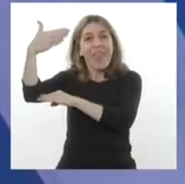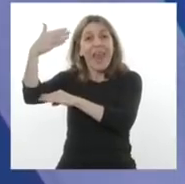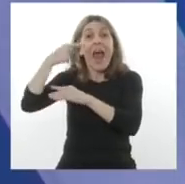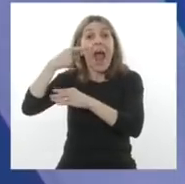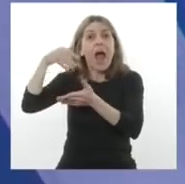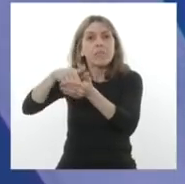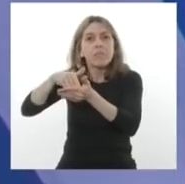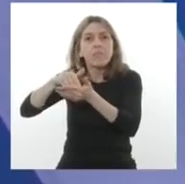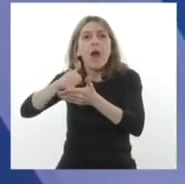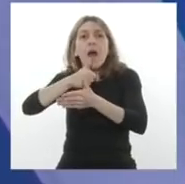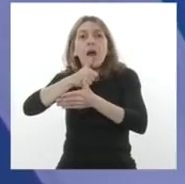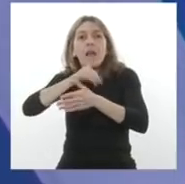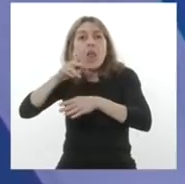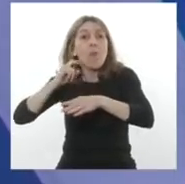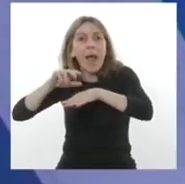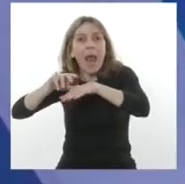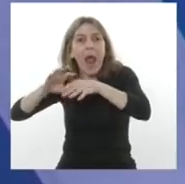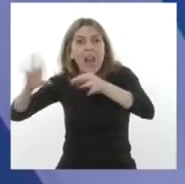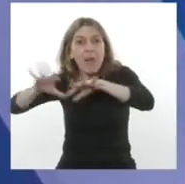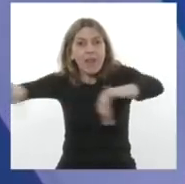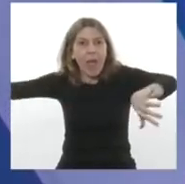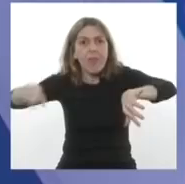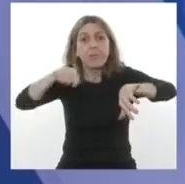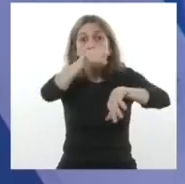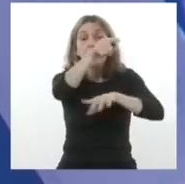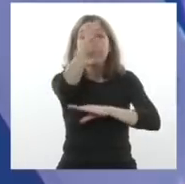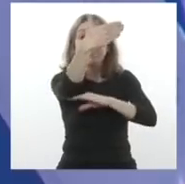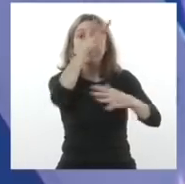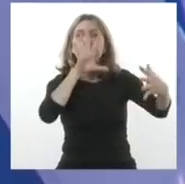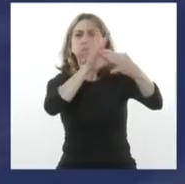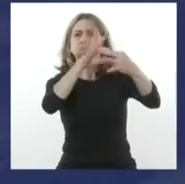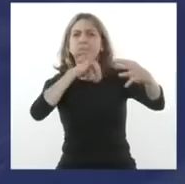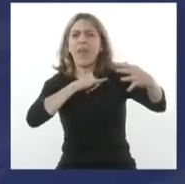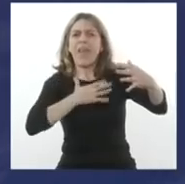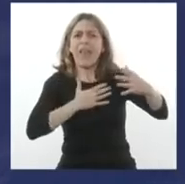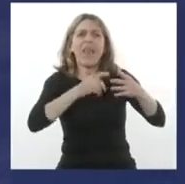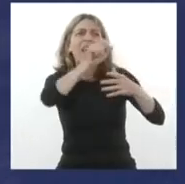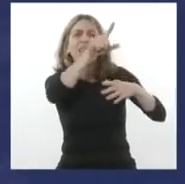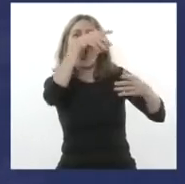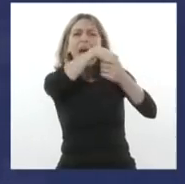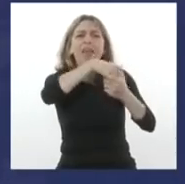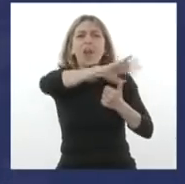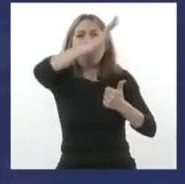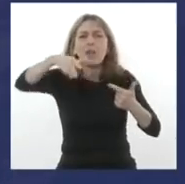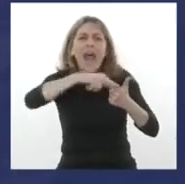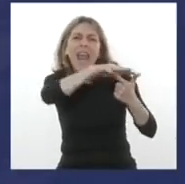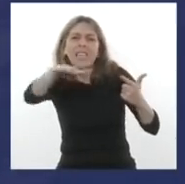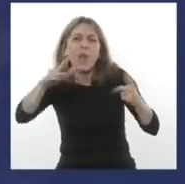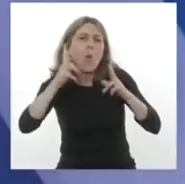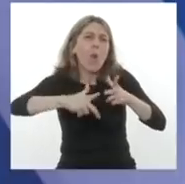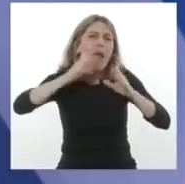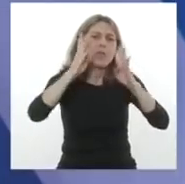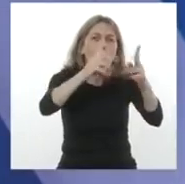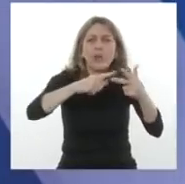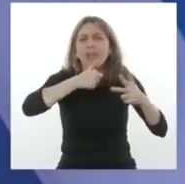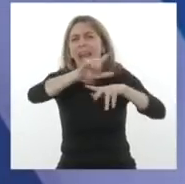Ella nos representa y nos iguala. Representa nuestra tierra, sus montañas, sus mesetas, llanuras y bosques, sus